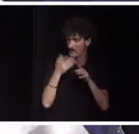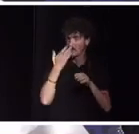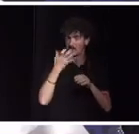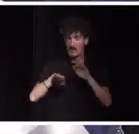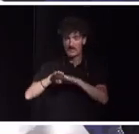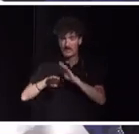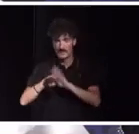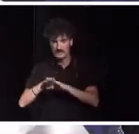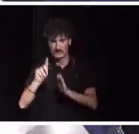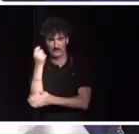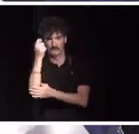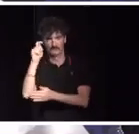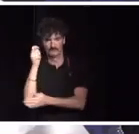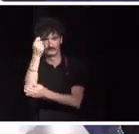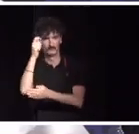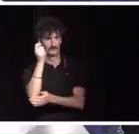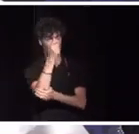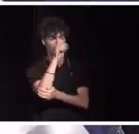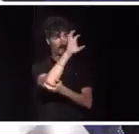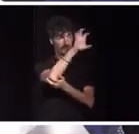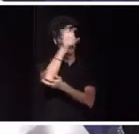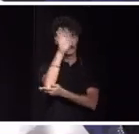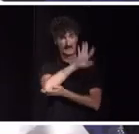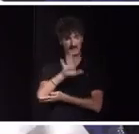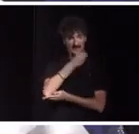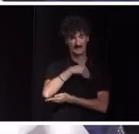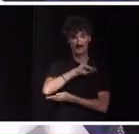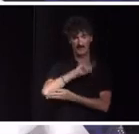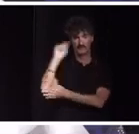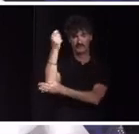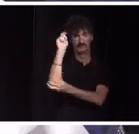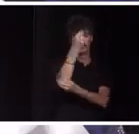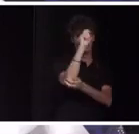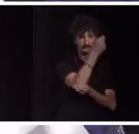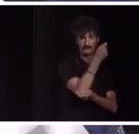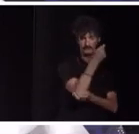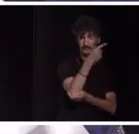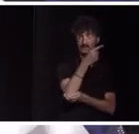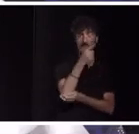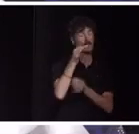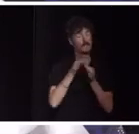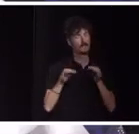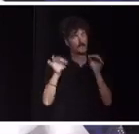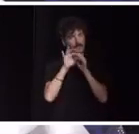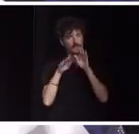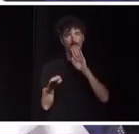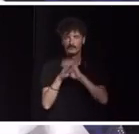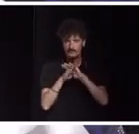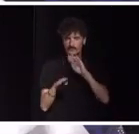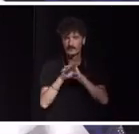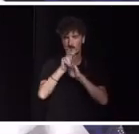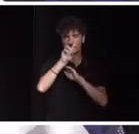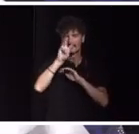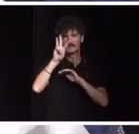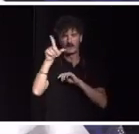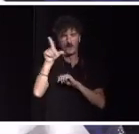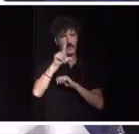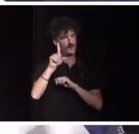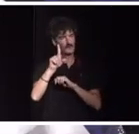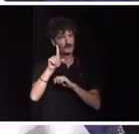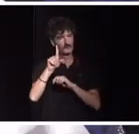derecha haya conquistado el poder en muchas comunidades autónomas. Podemos no fue igual el 23 de julio, no fue